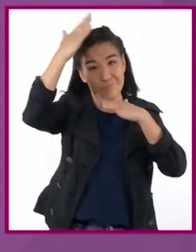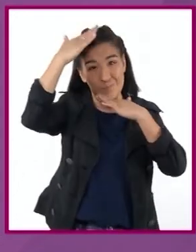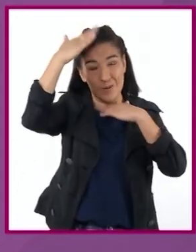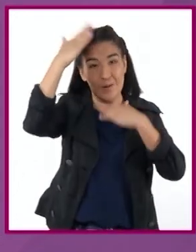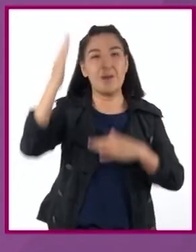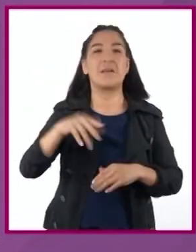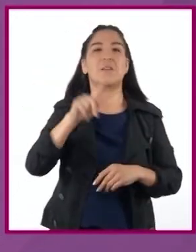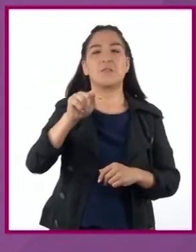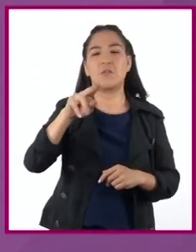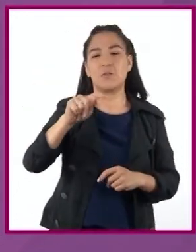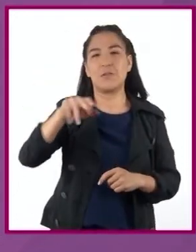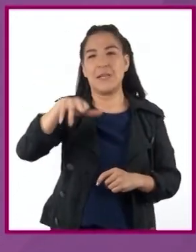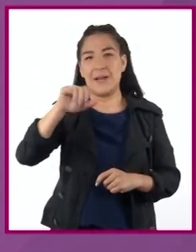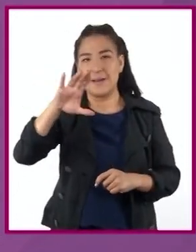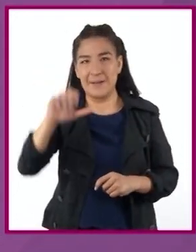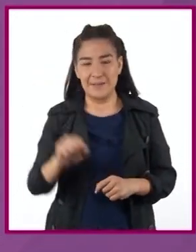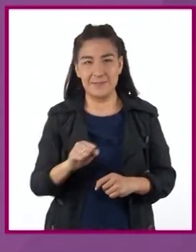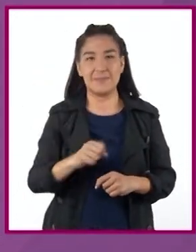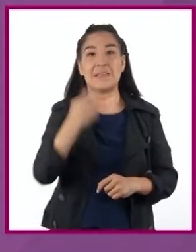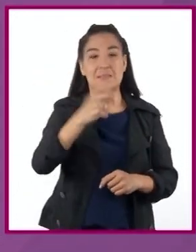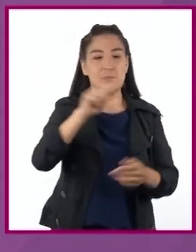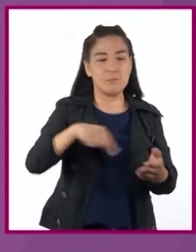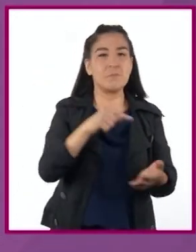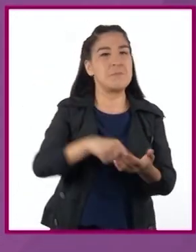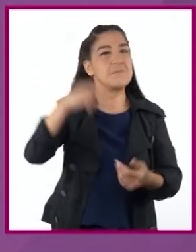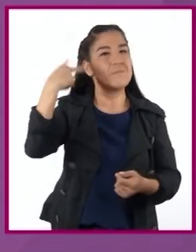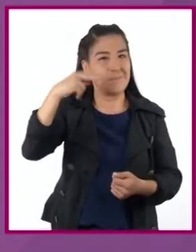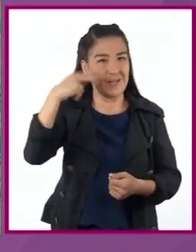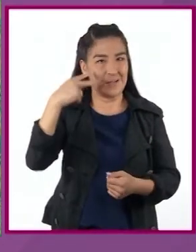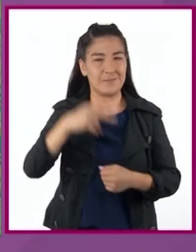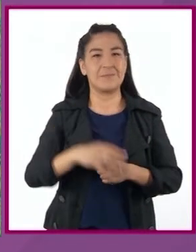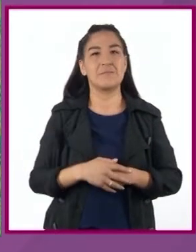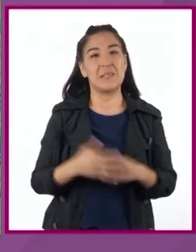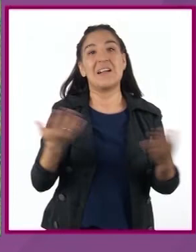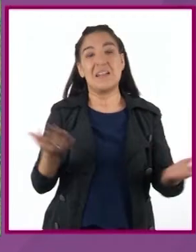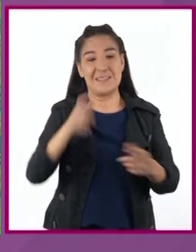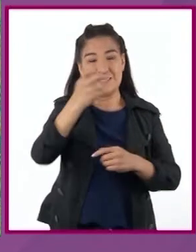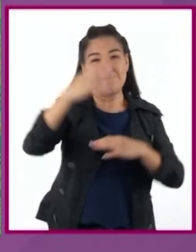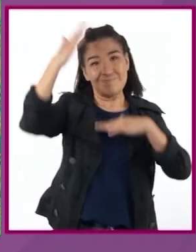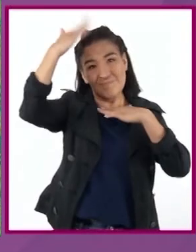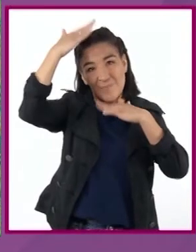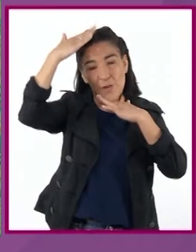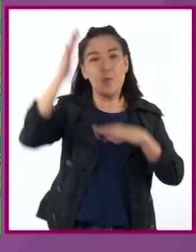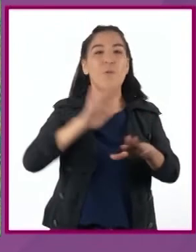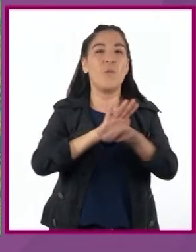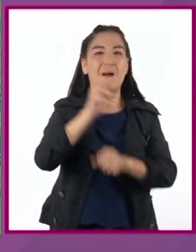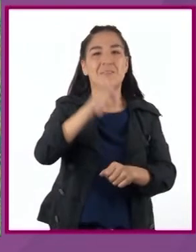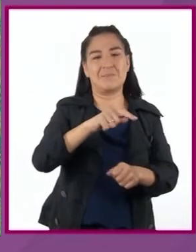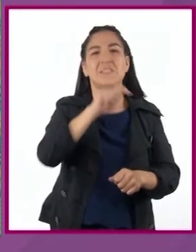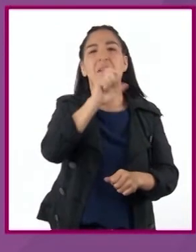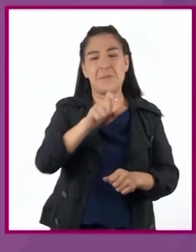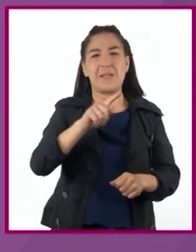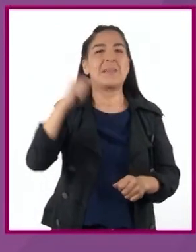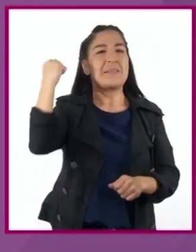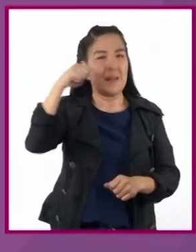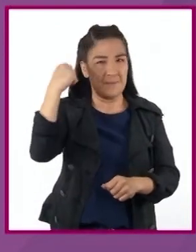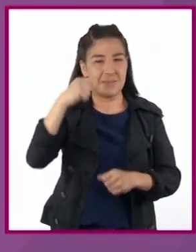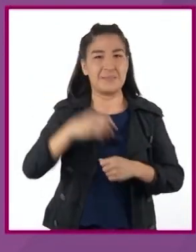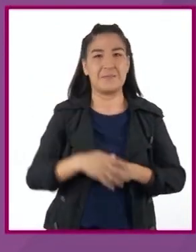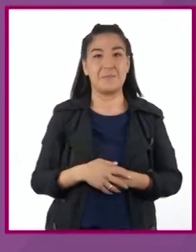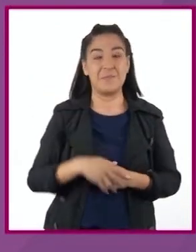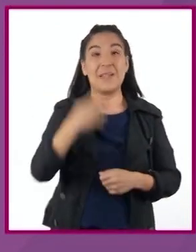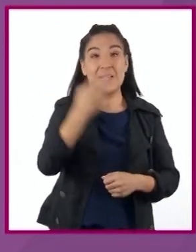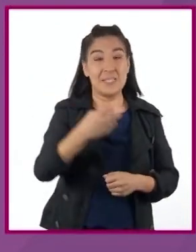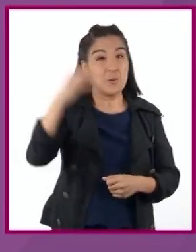huastecos, totonacas, ubicados en Veracruz principalmente, aunque los olmecas se asentaron también en Tabasco. En el área de